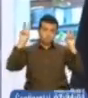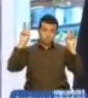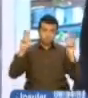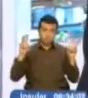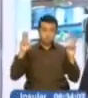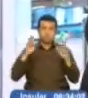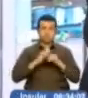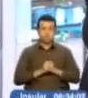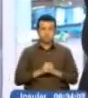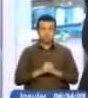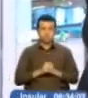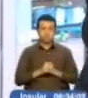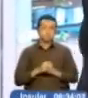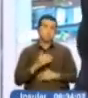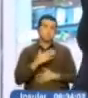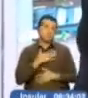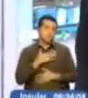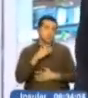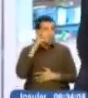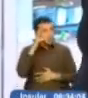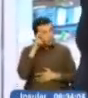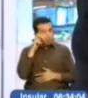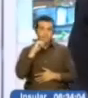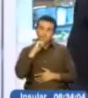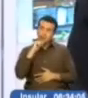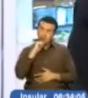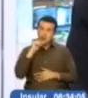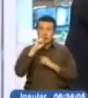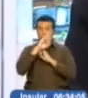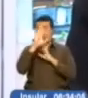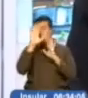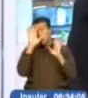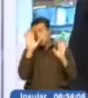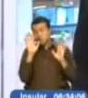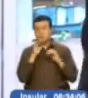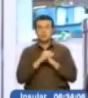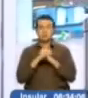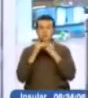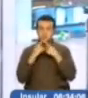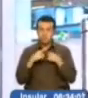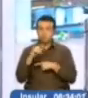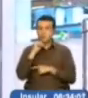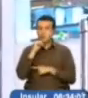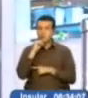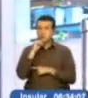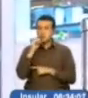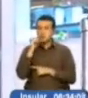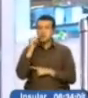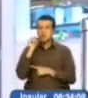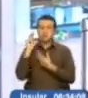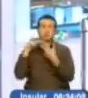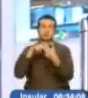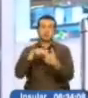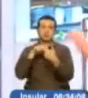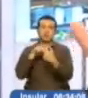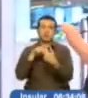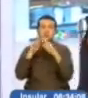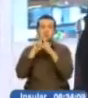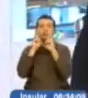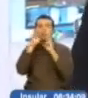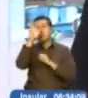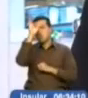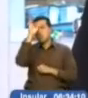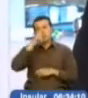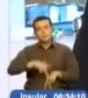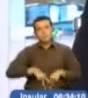soy honesto, es una cosa que a mí no me convence porque me parece que es muy ambigua, no dice mucho, pero creo que a eso es a lo que hay que conectar el famoso concepto este